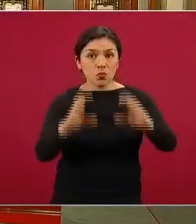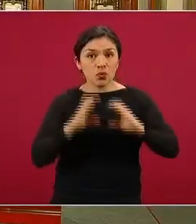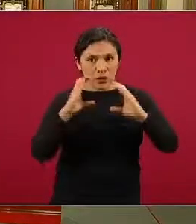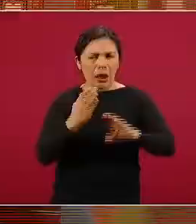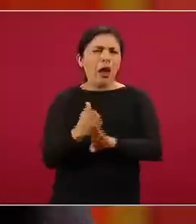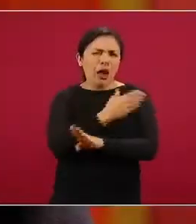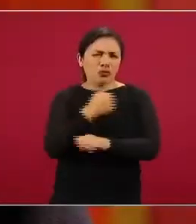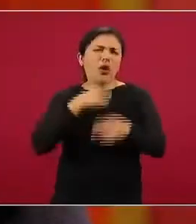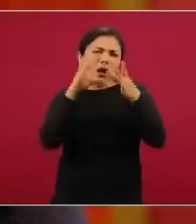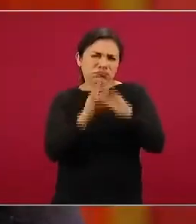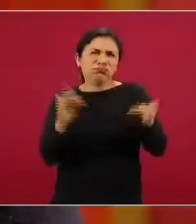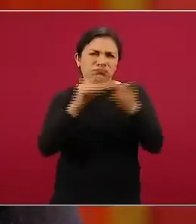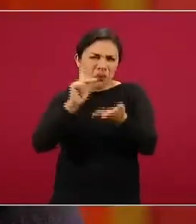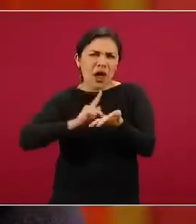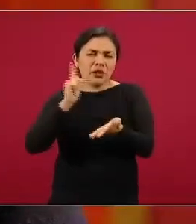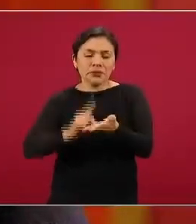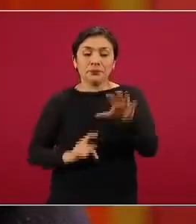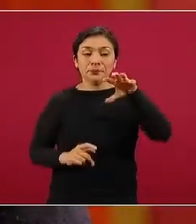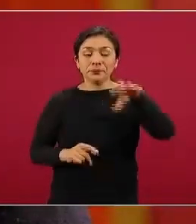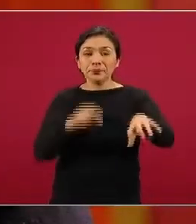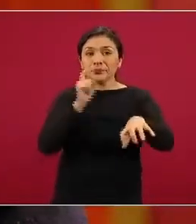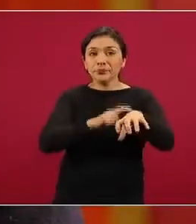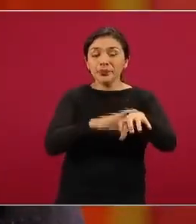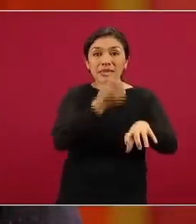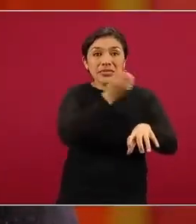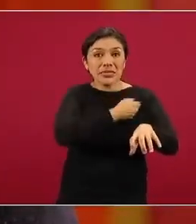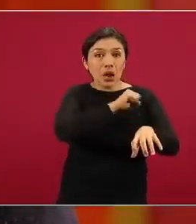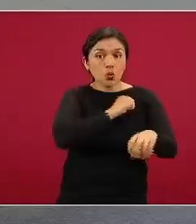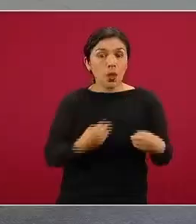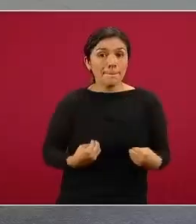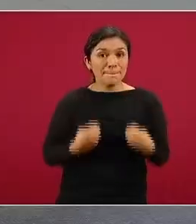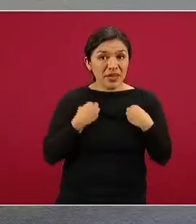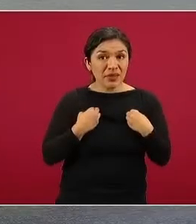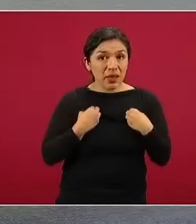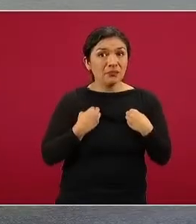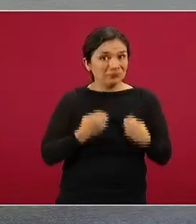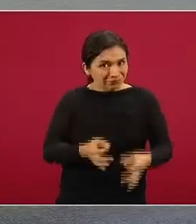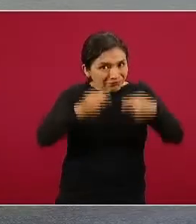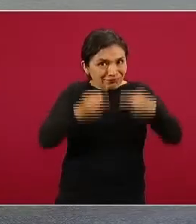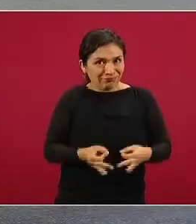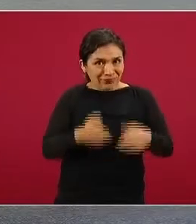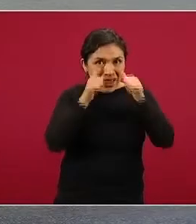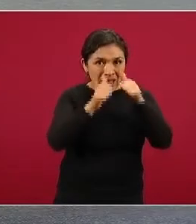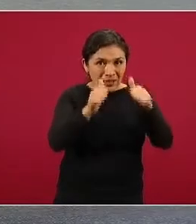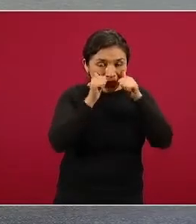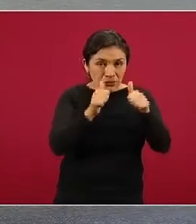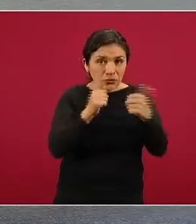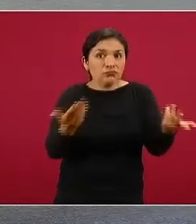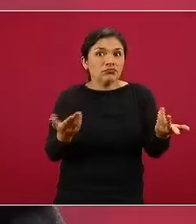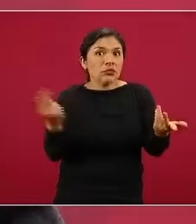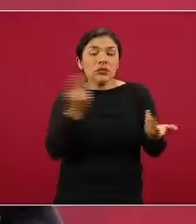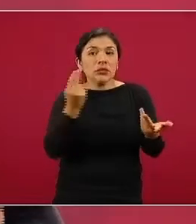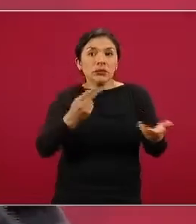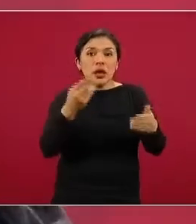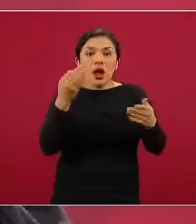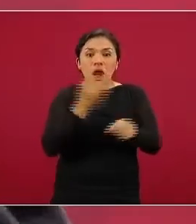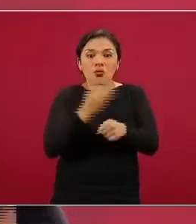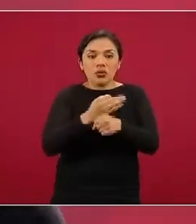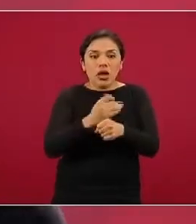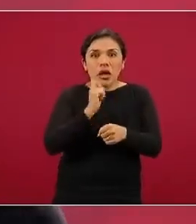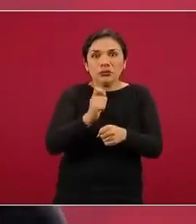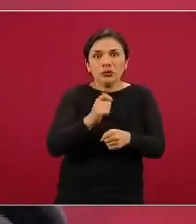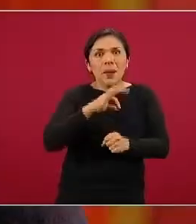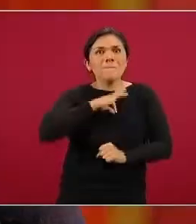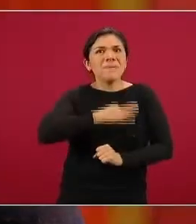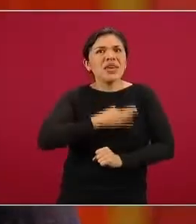lo hemos comentado varias veces. Por un lado está la salud y la vida de forma directa, en la medida en que nos enfrentamos a